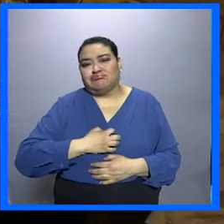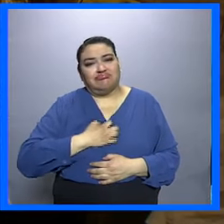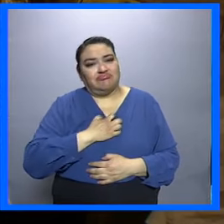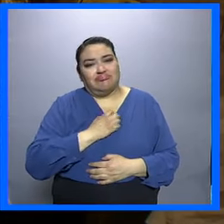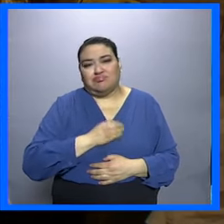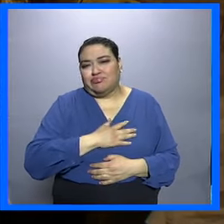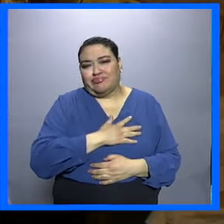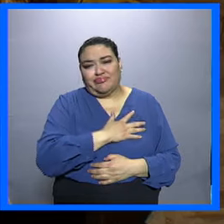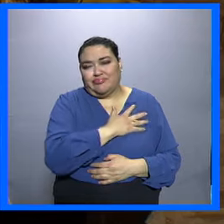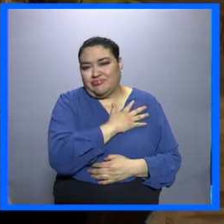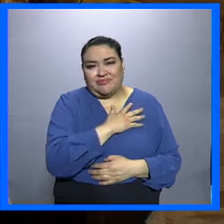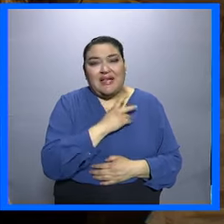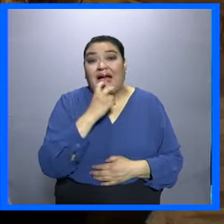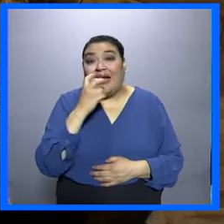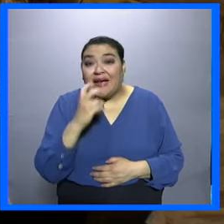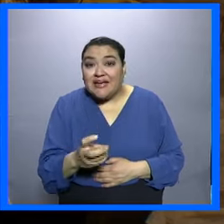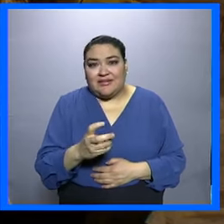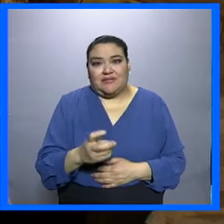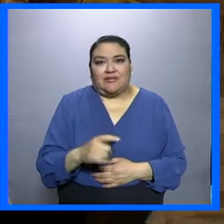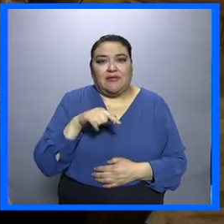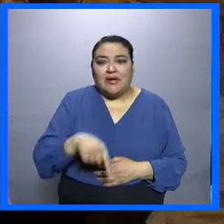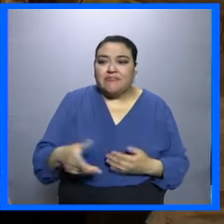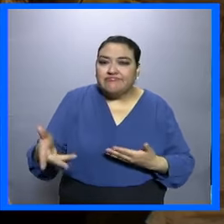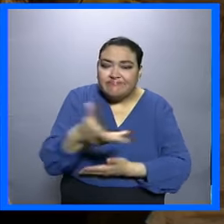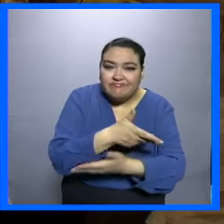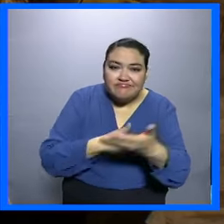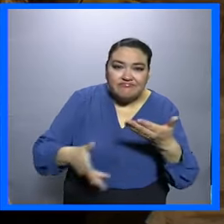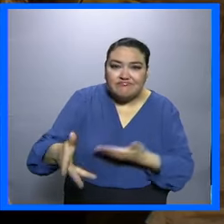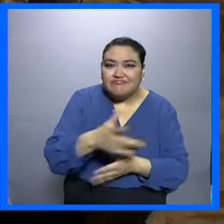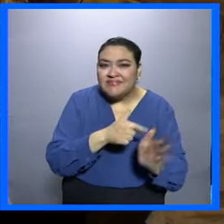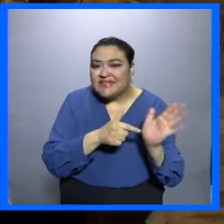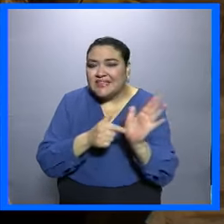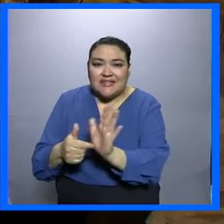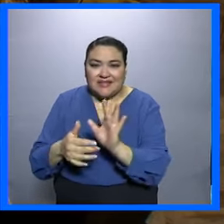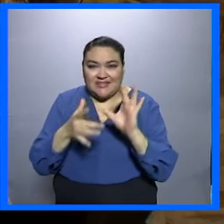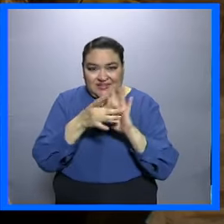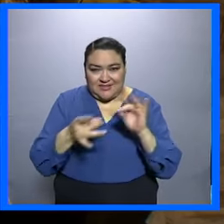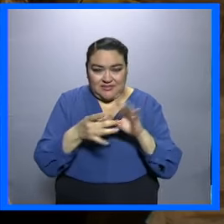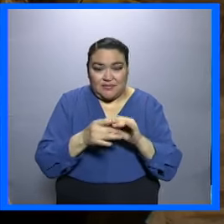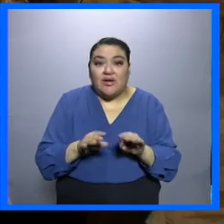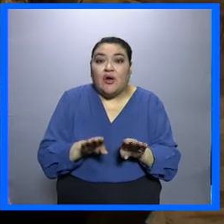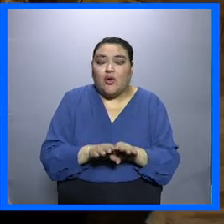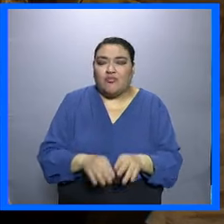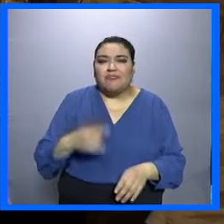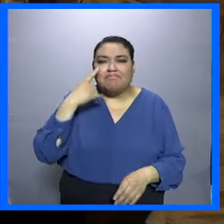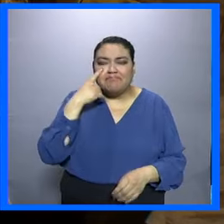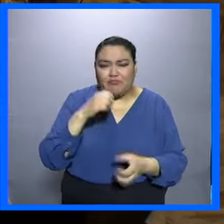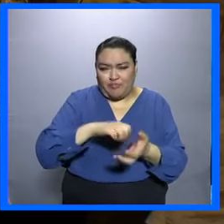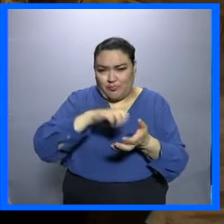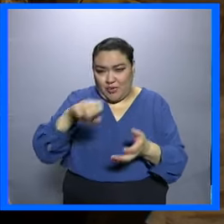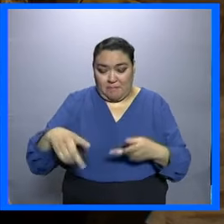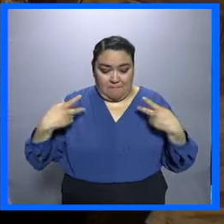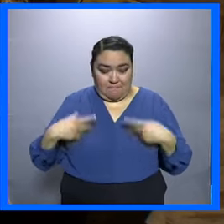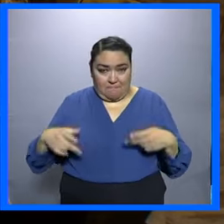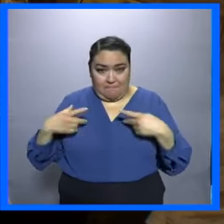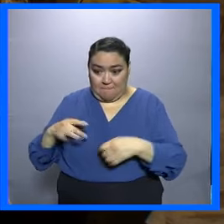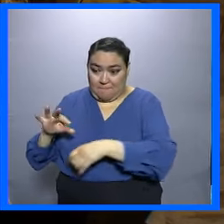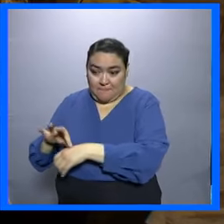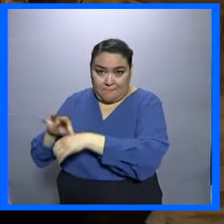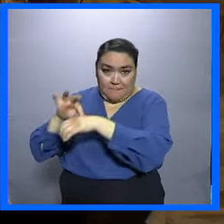el compartir todo lo que esta gran institución hace para México, y no solamente el valor, sino cuando la gente viene en